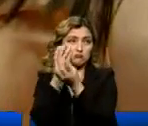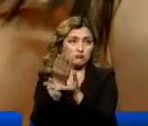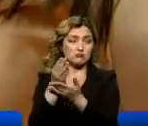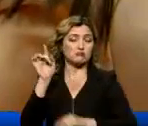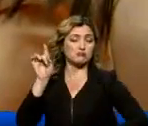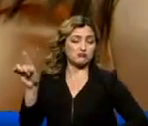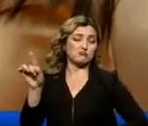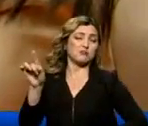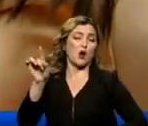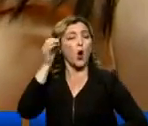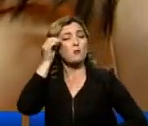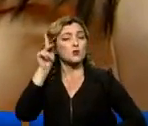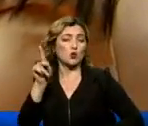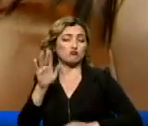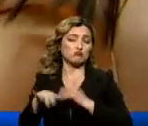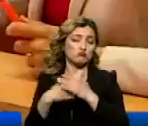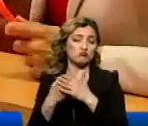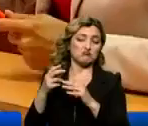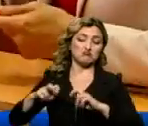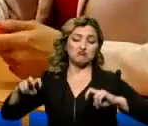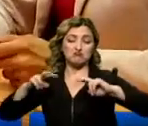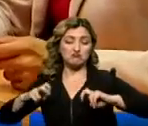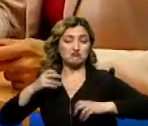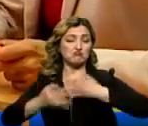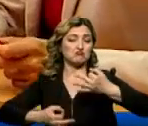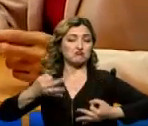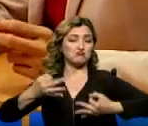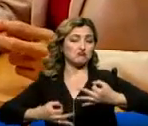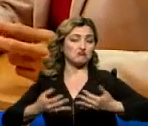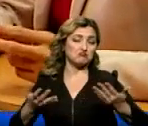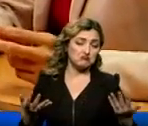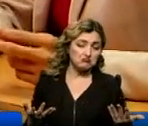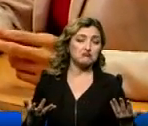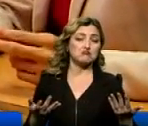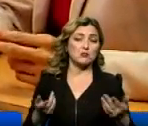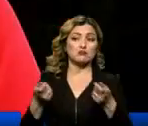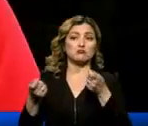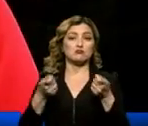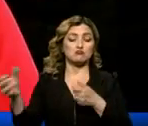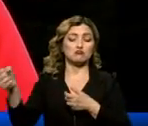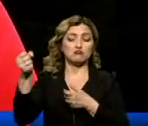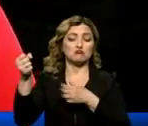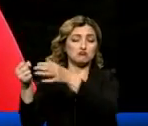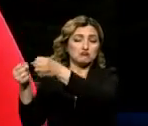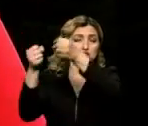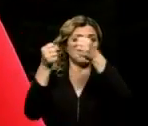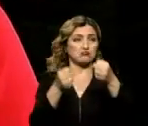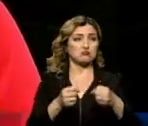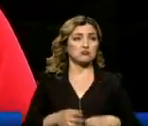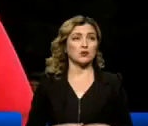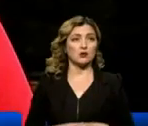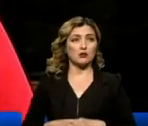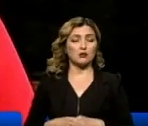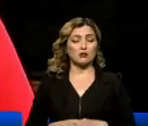Patricia Estupiñán piensa que si bien no están todos, bajo la teoría de Salazar, están los que dirigían. A lo mejor sí, a